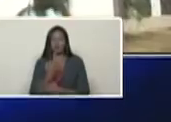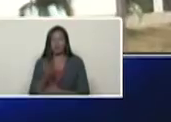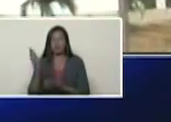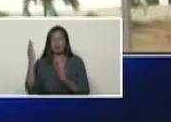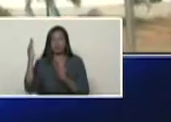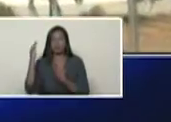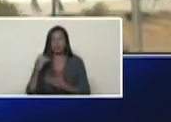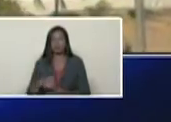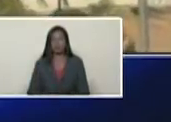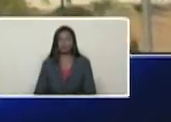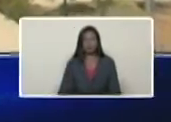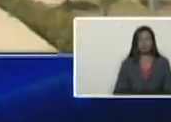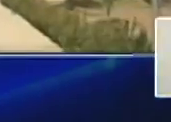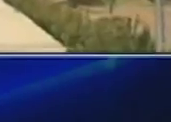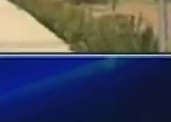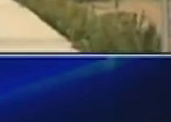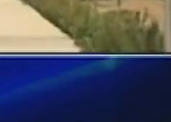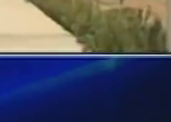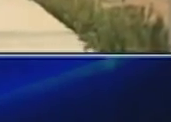Adelante.